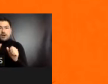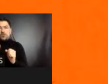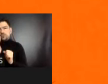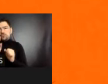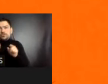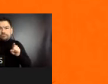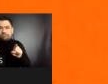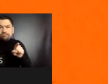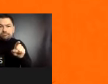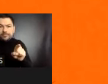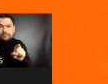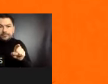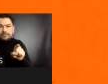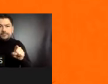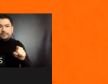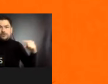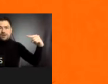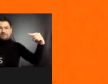creando todo un contexto